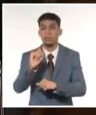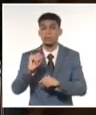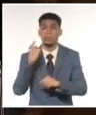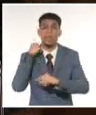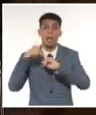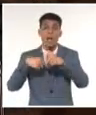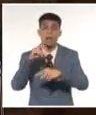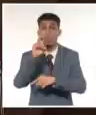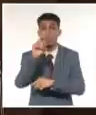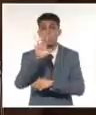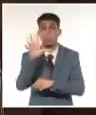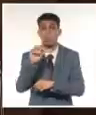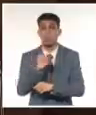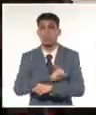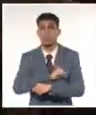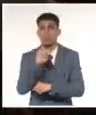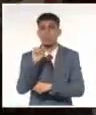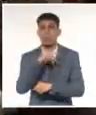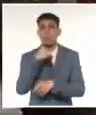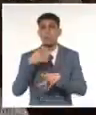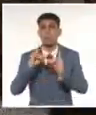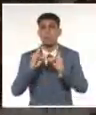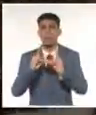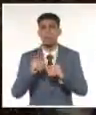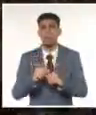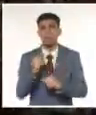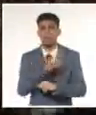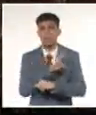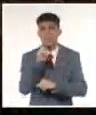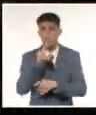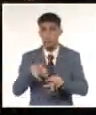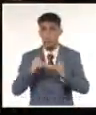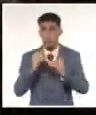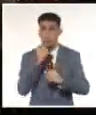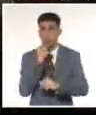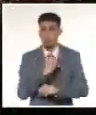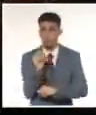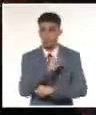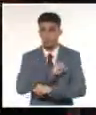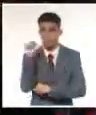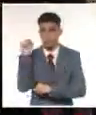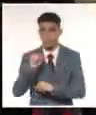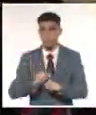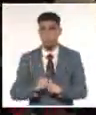Socialismo o muerte, patria o muerte, venceremos.